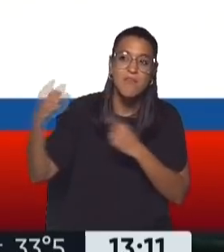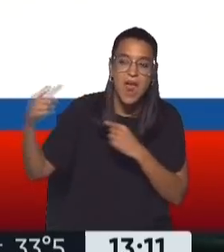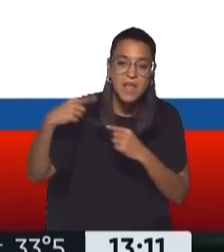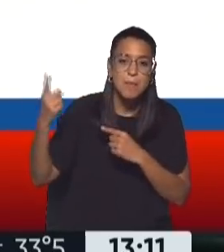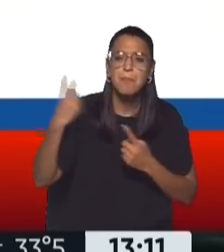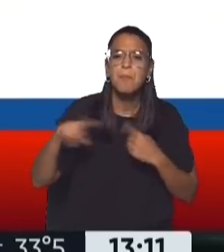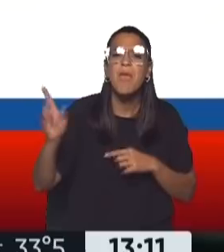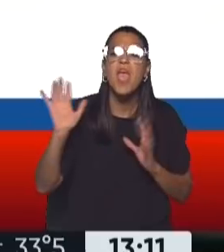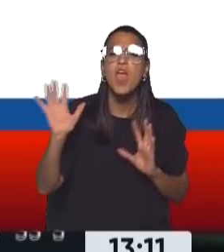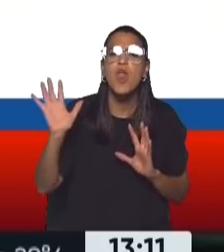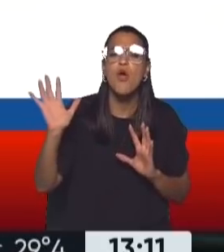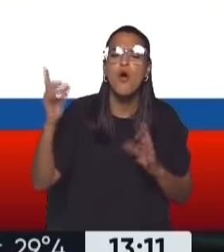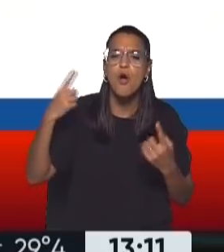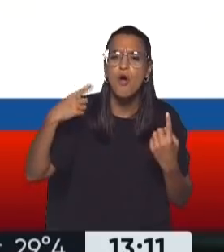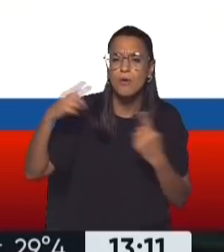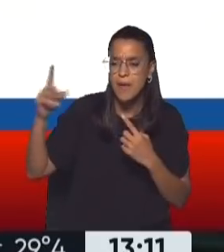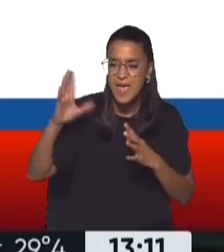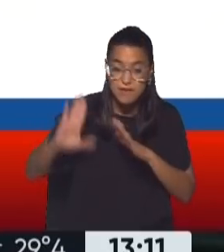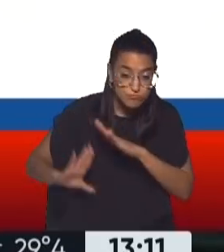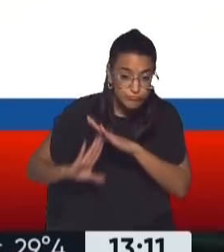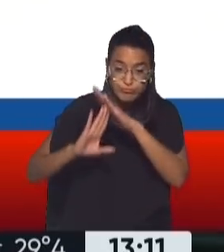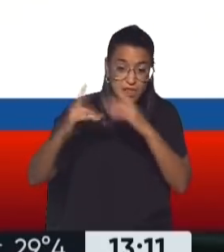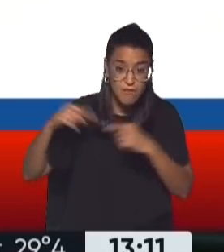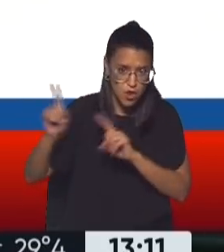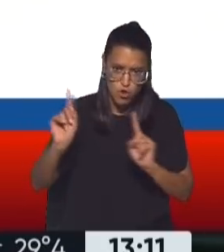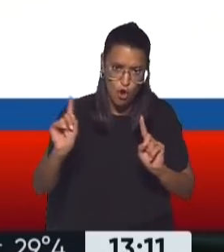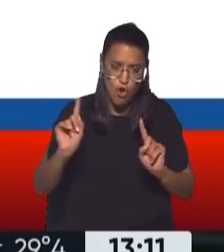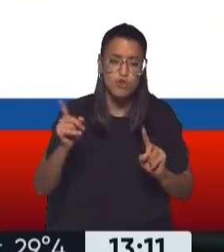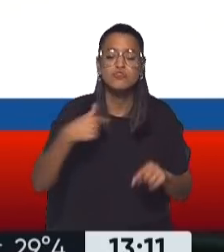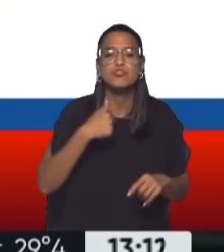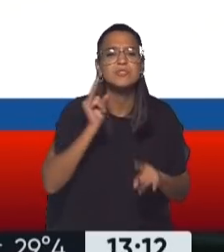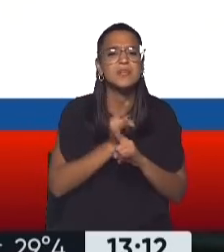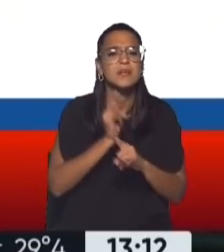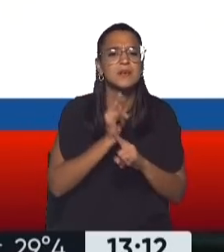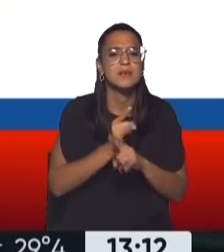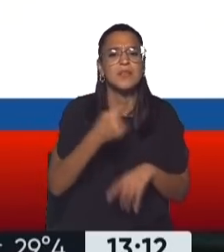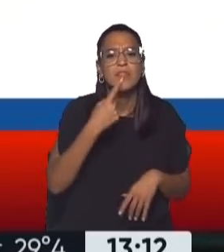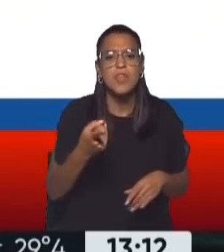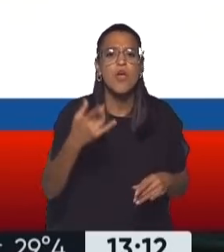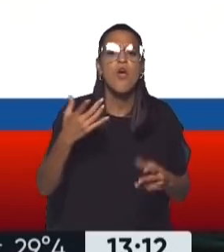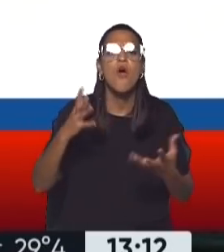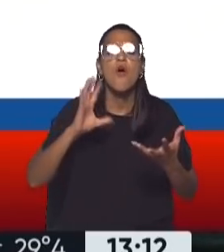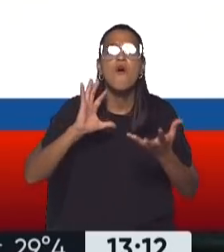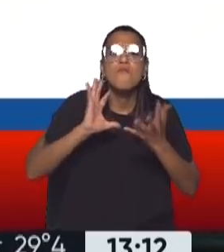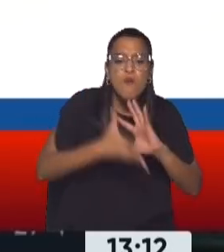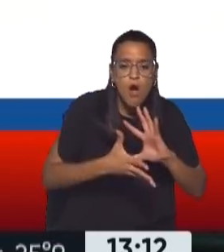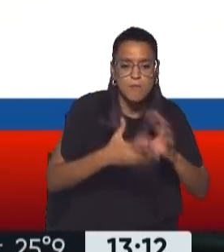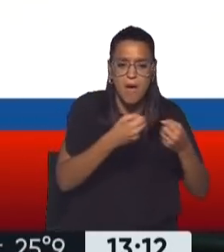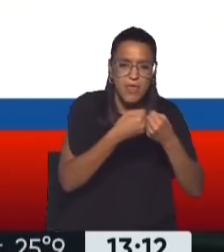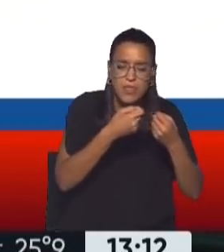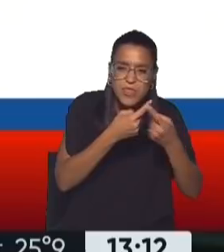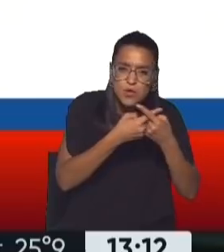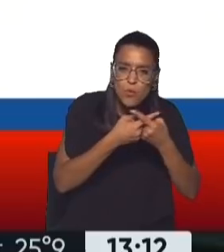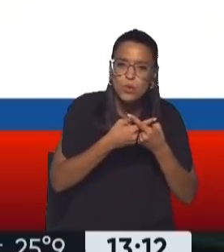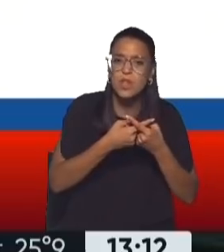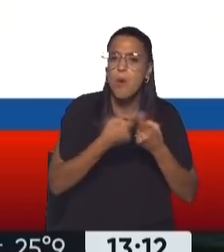no tuvimos diferencias tampoco en lo central. A veces digo siempre, discutimos más las formas que el fondo y cuestionamos